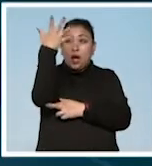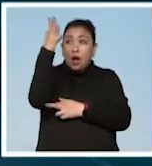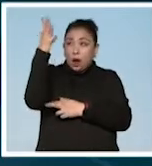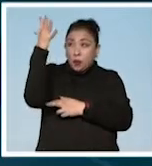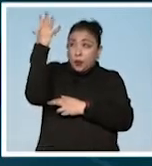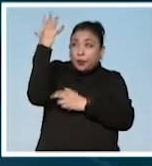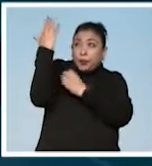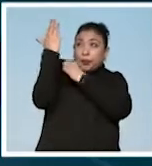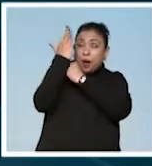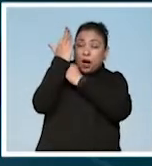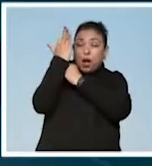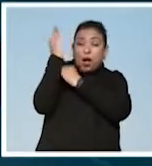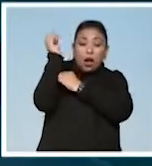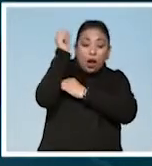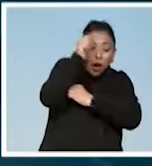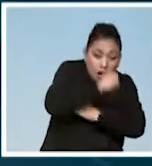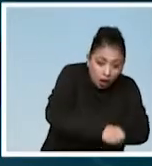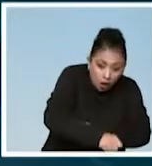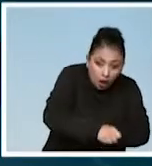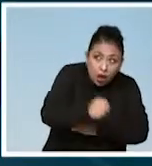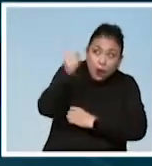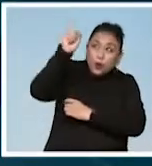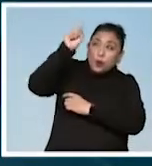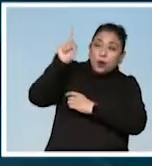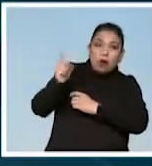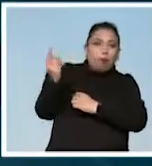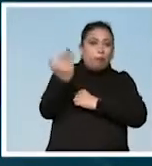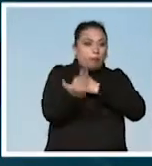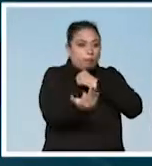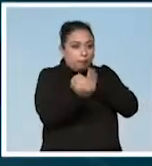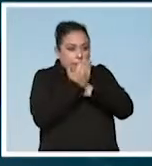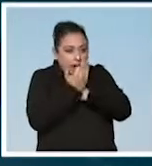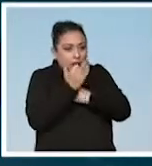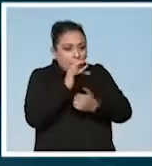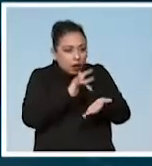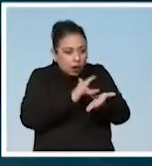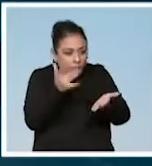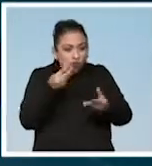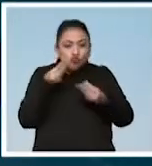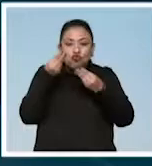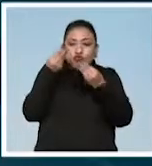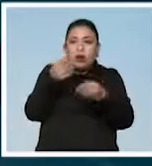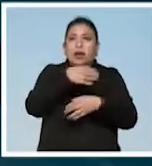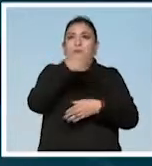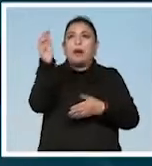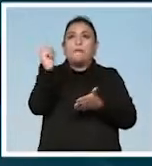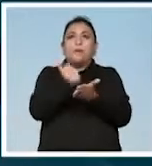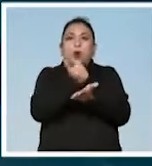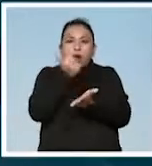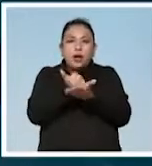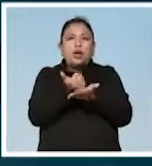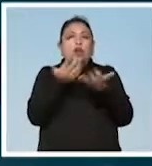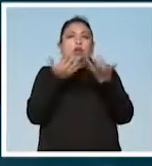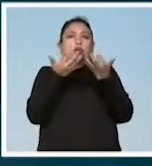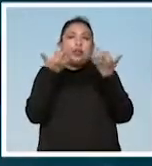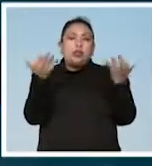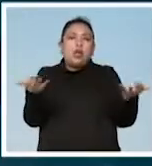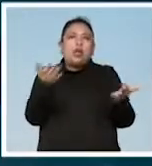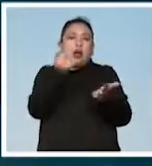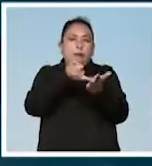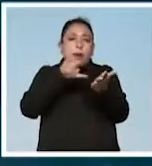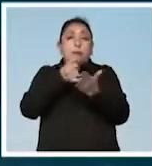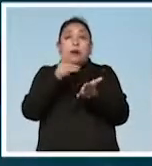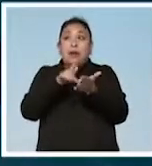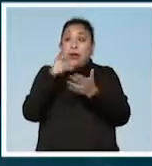estado refugiando. Muy agradecido por haber sido salvado, donó al templo campos de arroz y tierras de cultivo. Gracias a esta gatita,